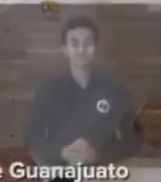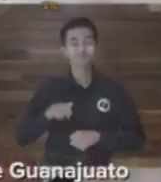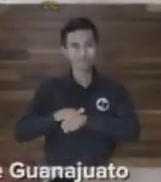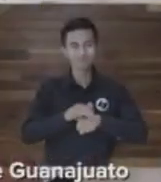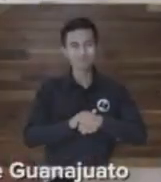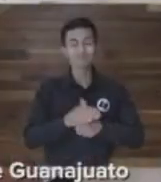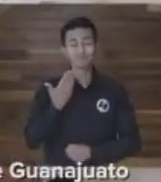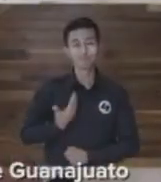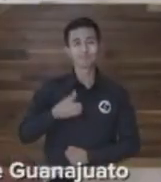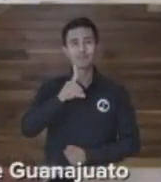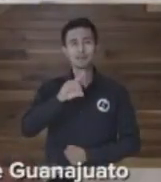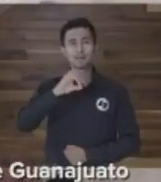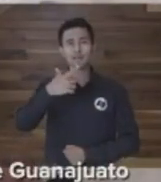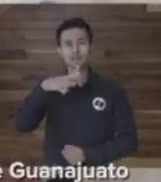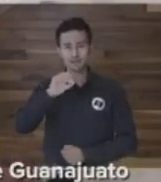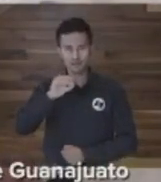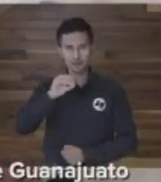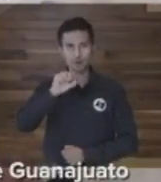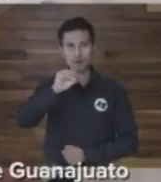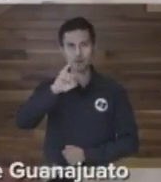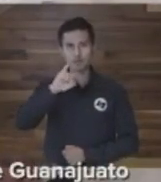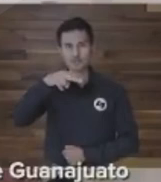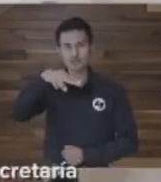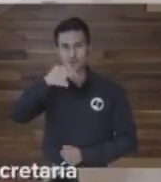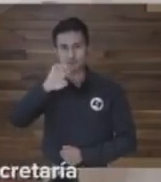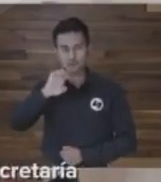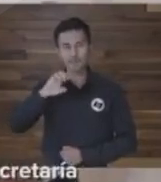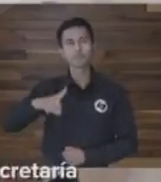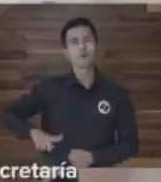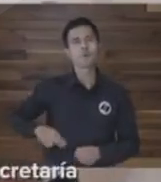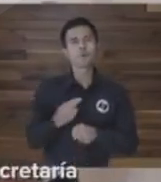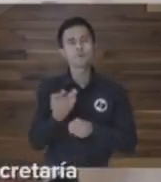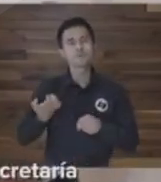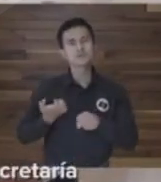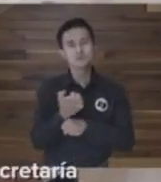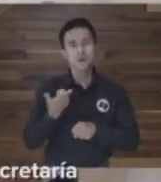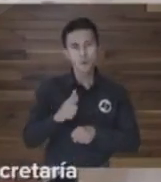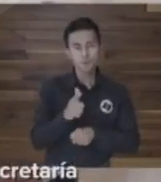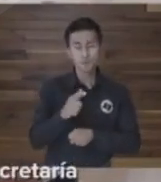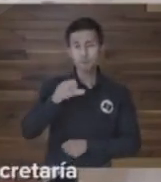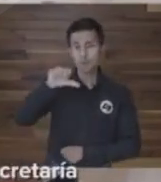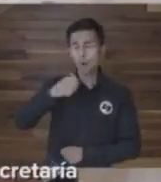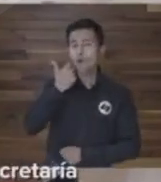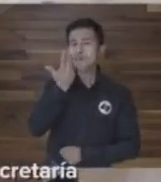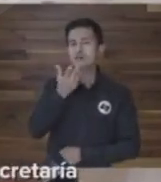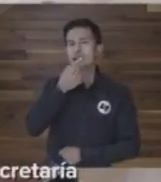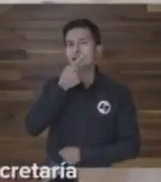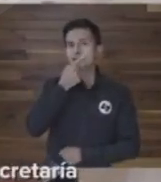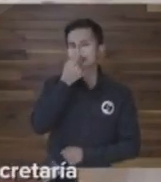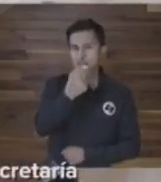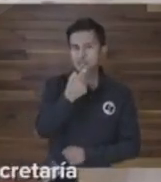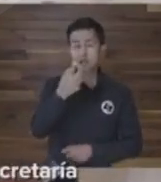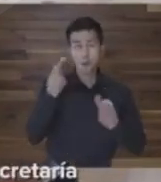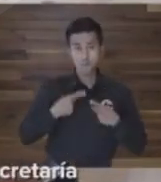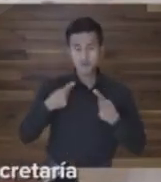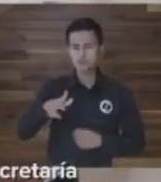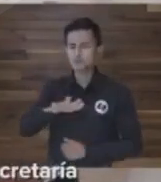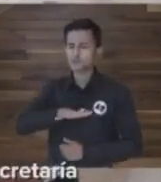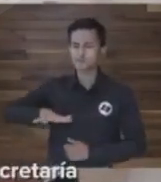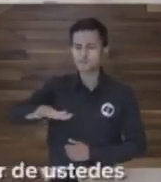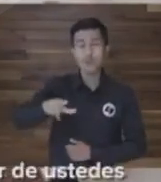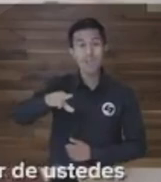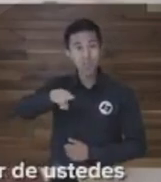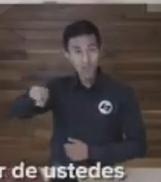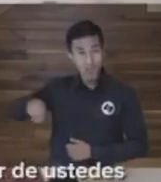Amigas y amigos, les habla Diego Sinué, gobernador de Guanajuato. Hoy quiero dirigirme a las y los trabajadores de la Secretaría de Salud de